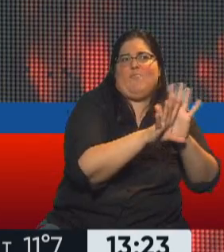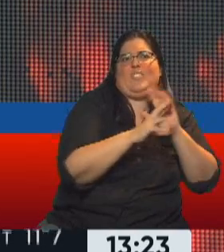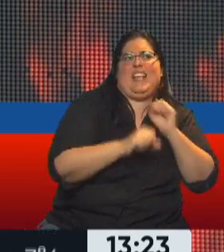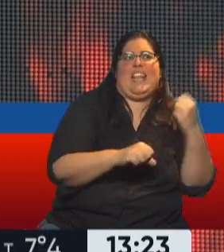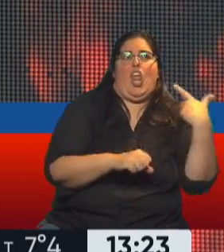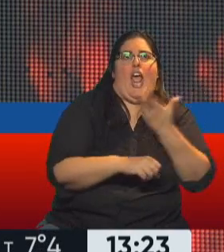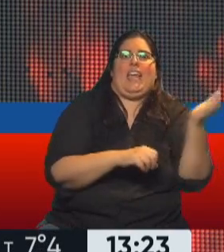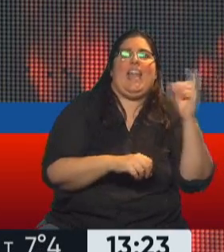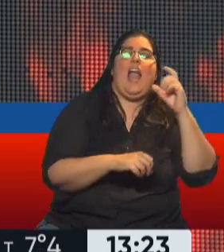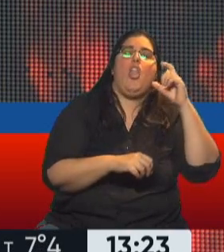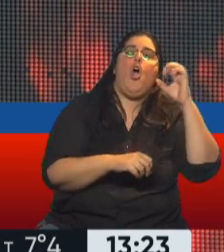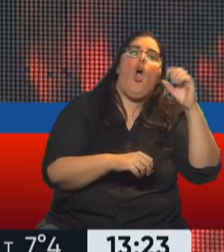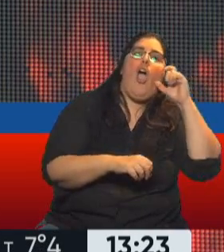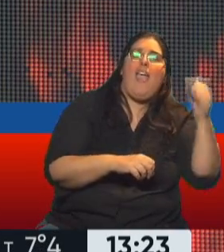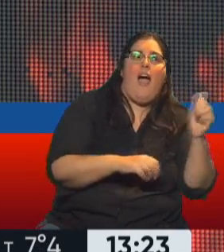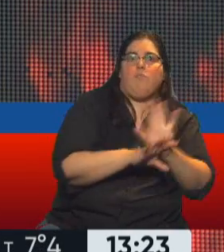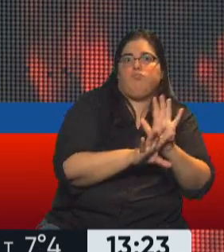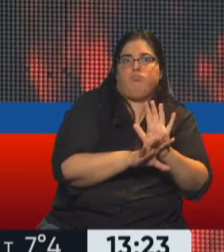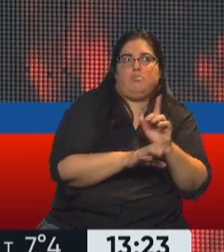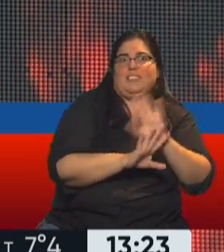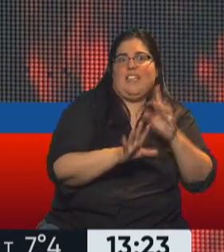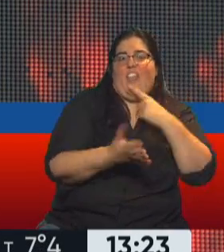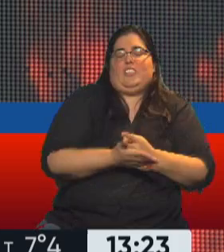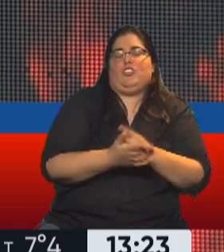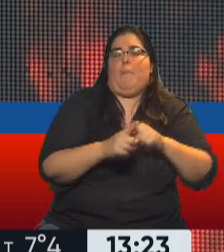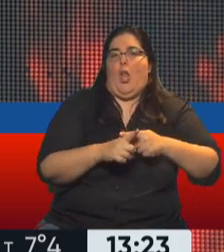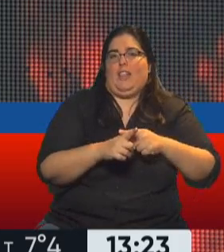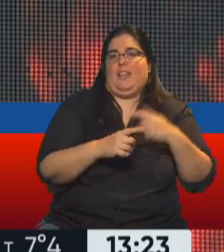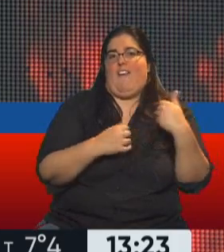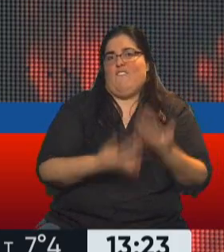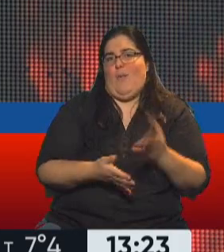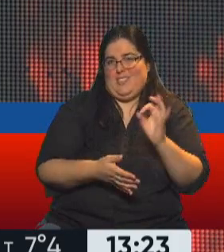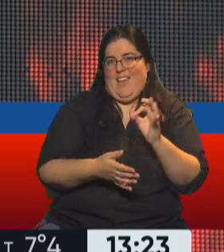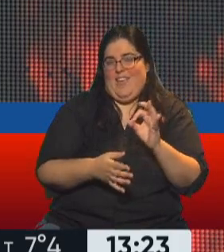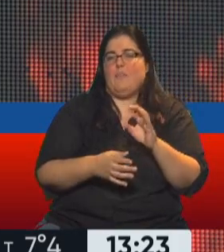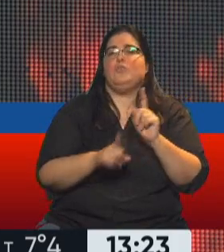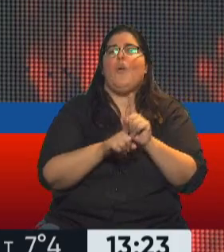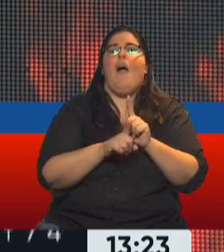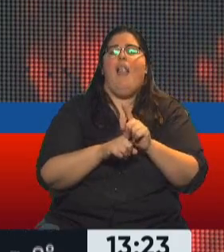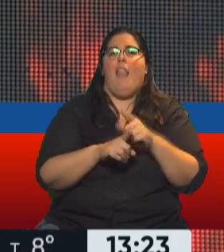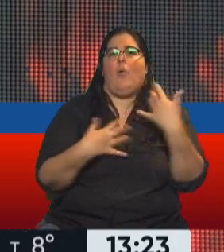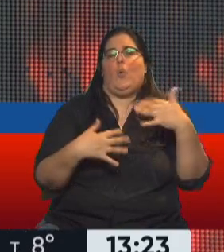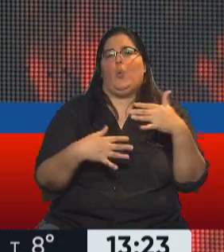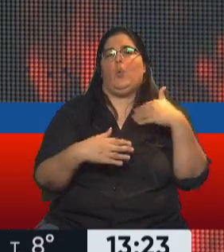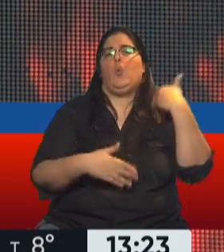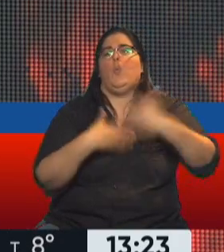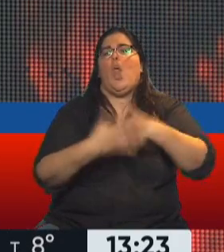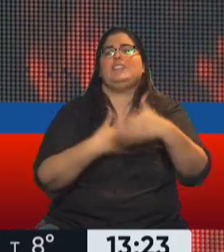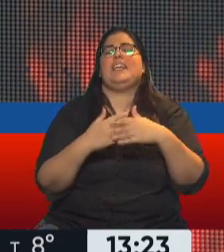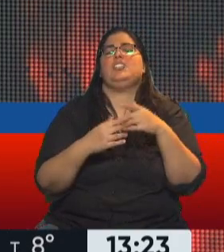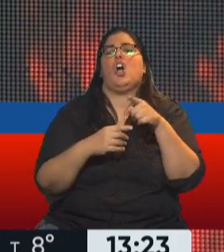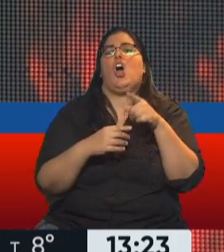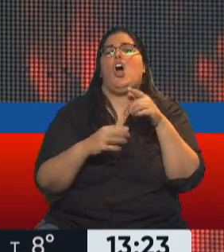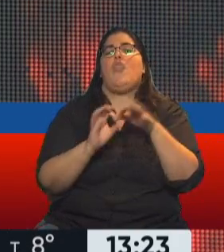general de la OEA, que ha tomado posición política por, digamos, hemos visto, y le ha erosionado y ha dañado mucho los procesos democráticos de América